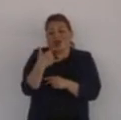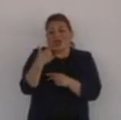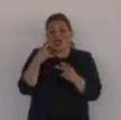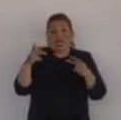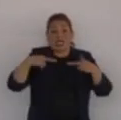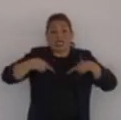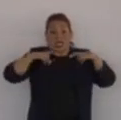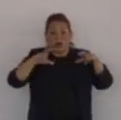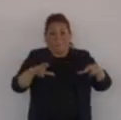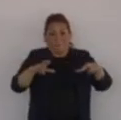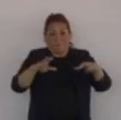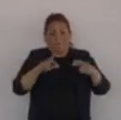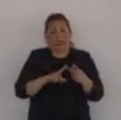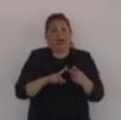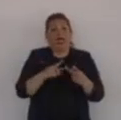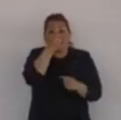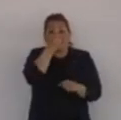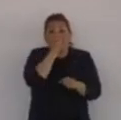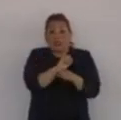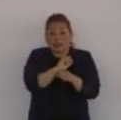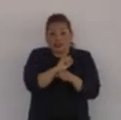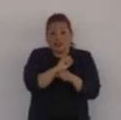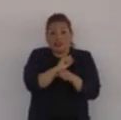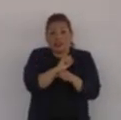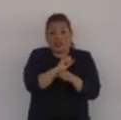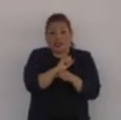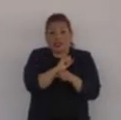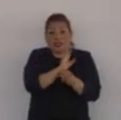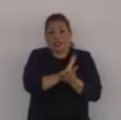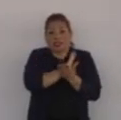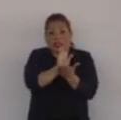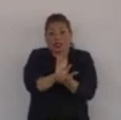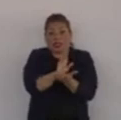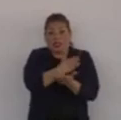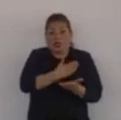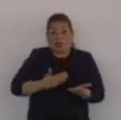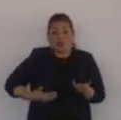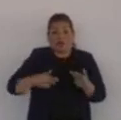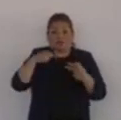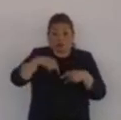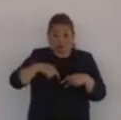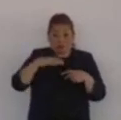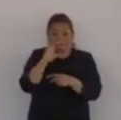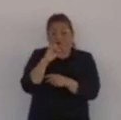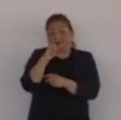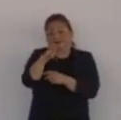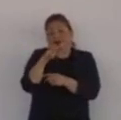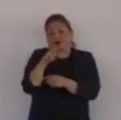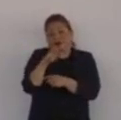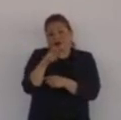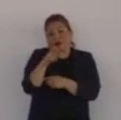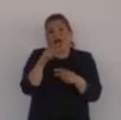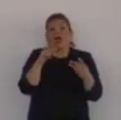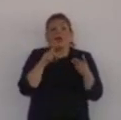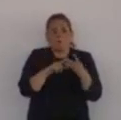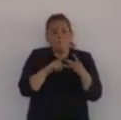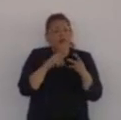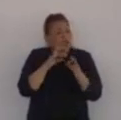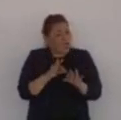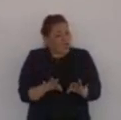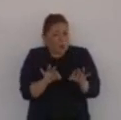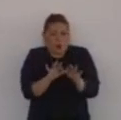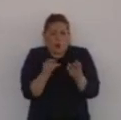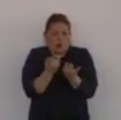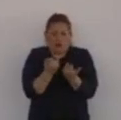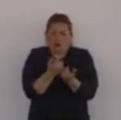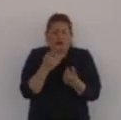la representante de la Secretaría del Bienestar del Presidente de la República en la Ciudad de México. Y también es muy trabajadora,